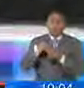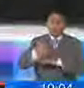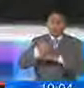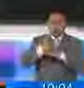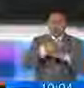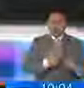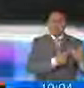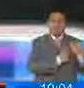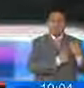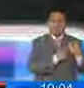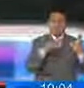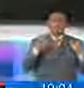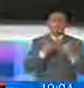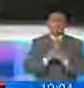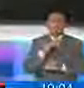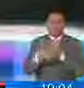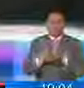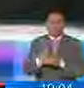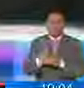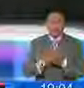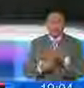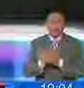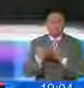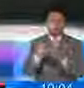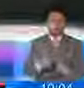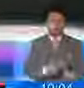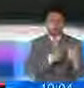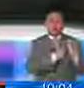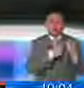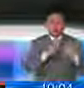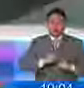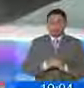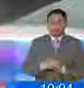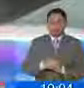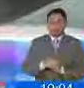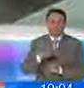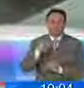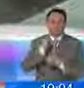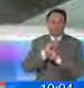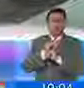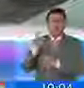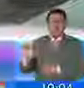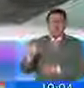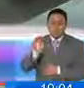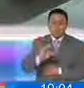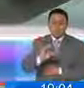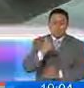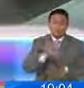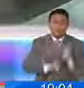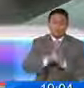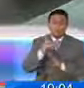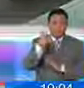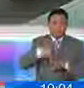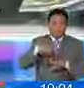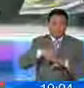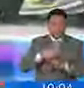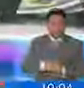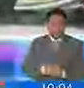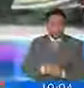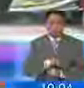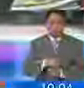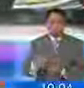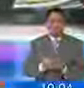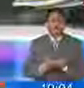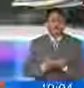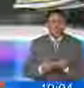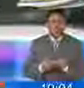torno al proceso de modernización de las Fuerzas Armadas y el aporte de la institución al proceso de desarrollo nacional. En dicha reunión, las autoridades del